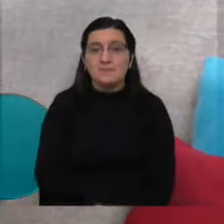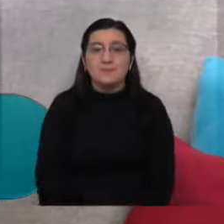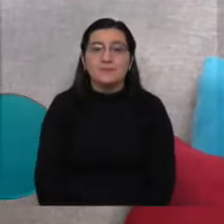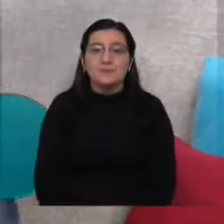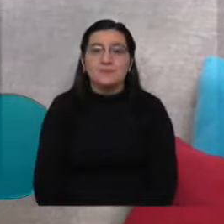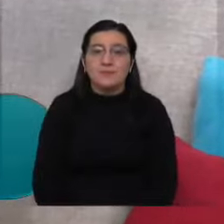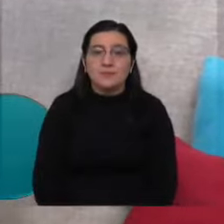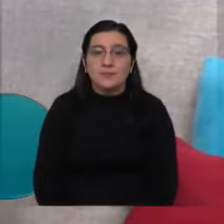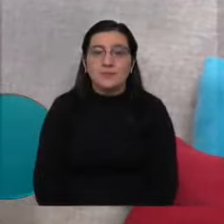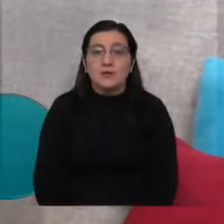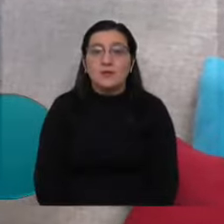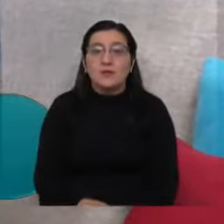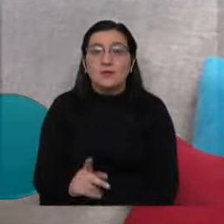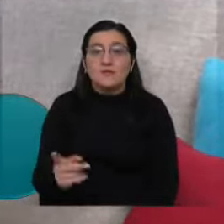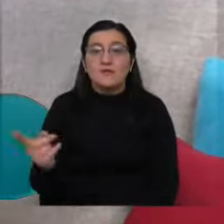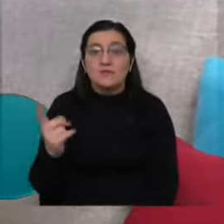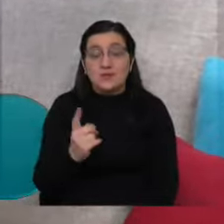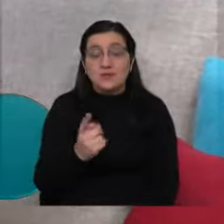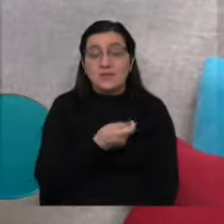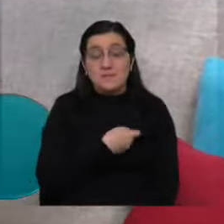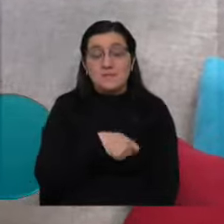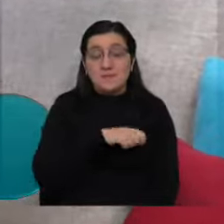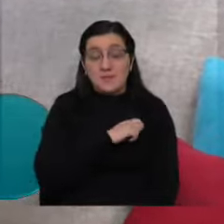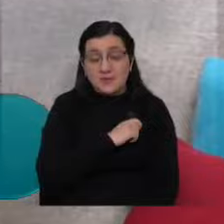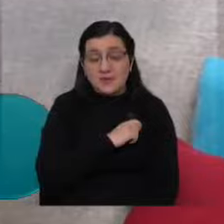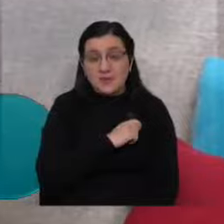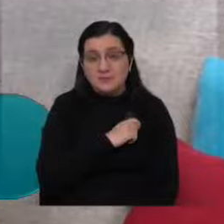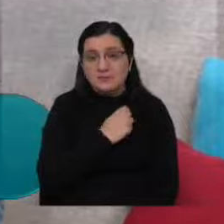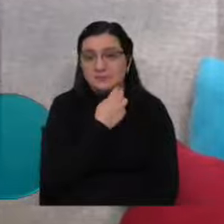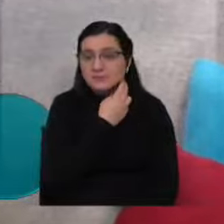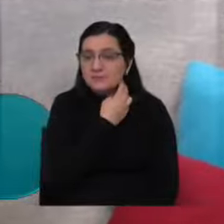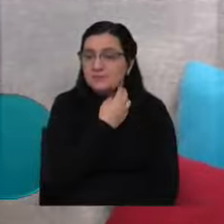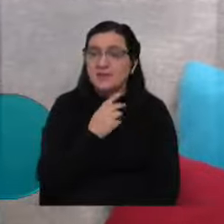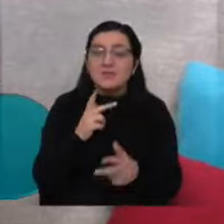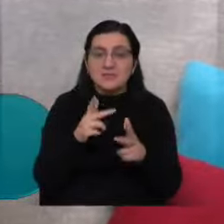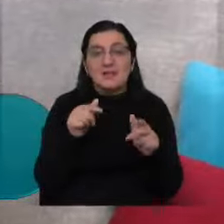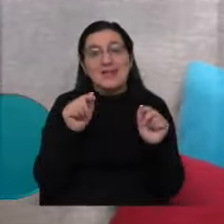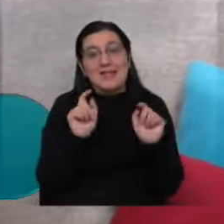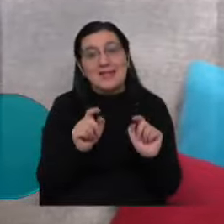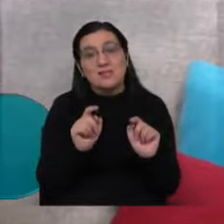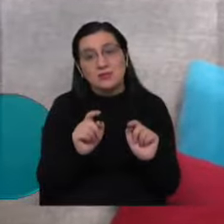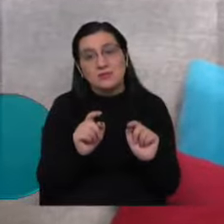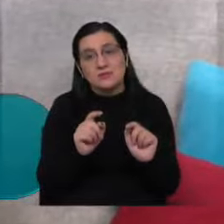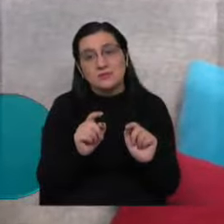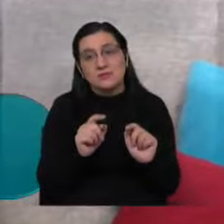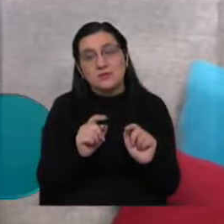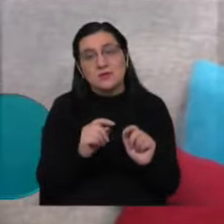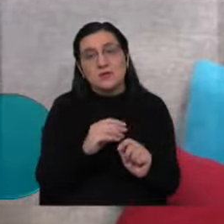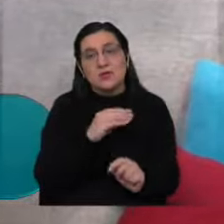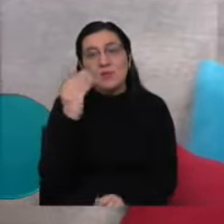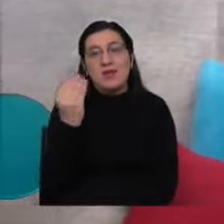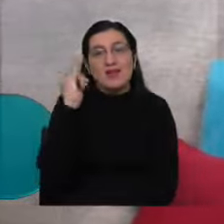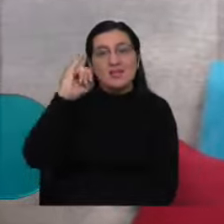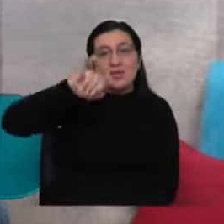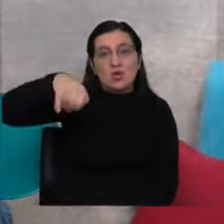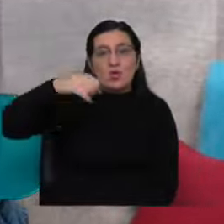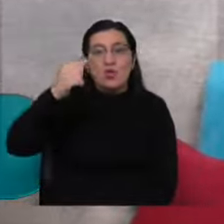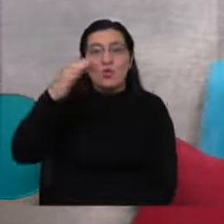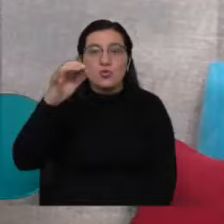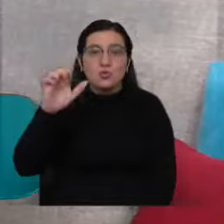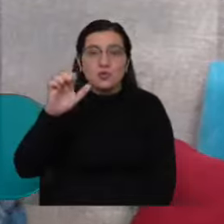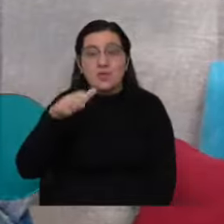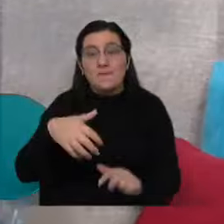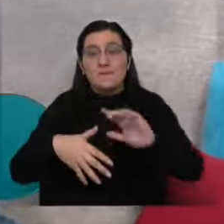bastante hasta que viene un amuno desde España con su revista literaria y dice no esto es El Quijote de América no Y entonces ella